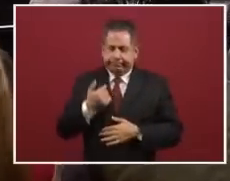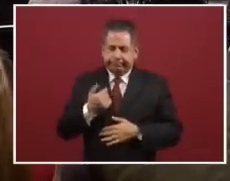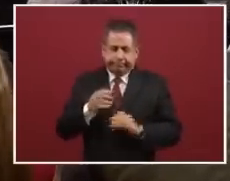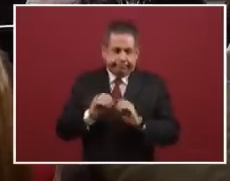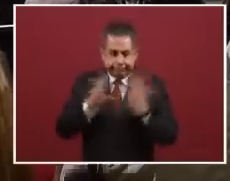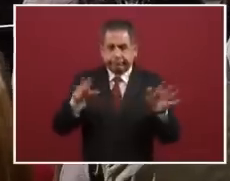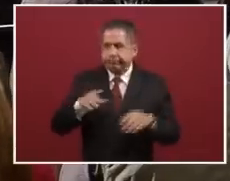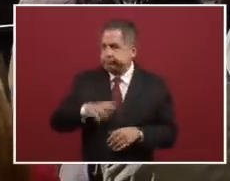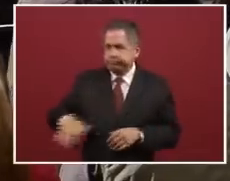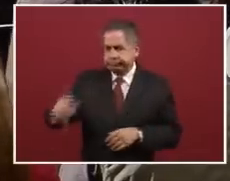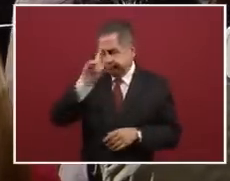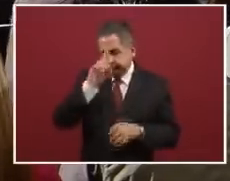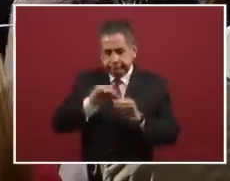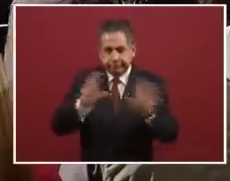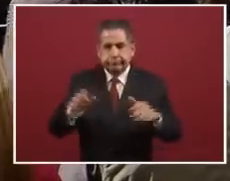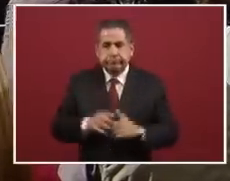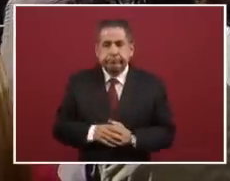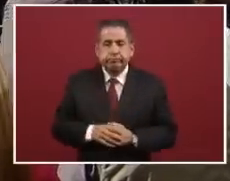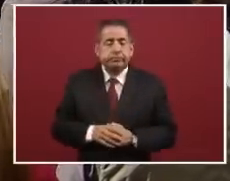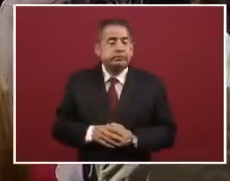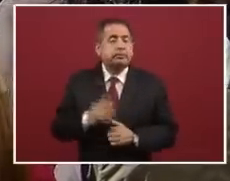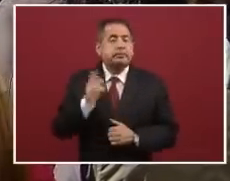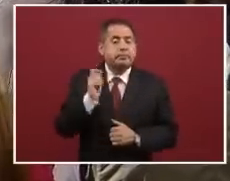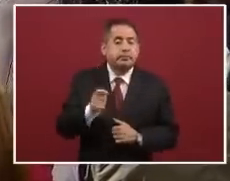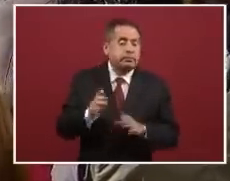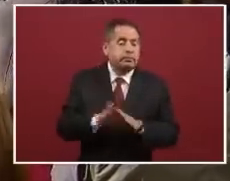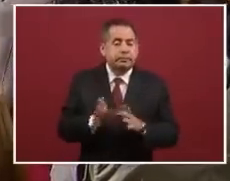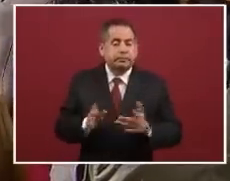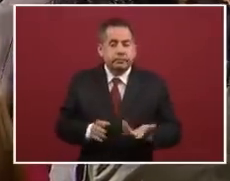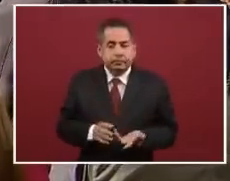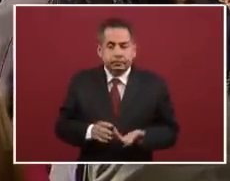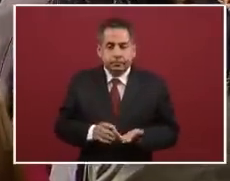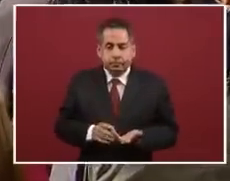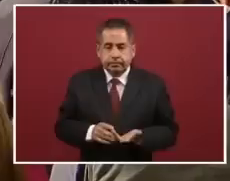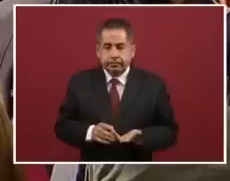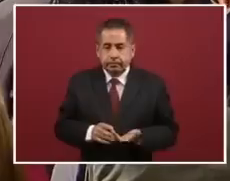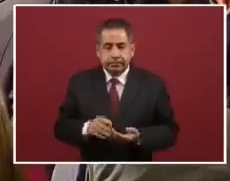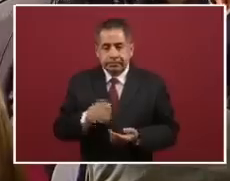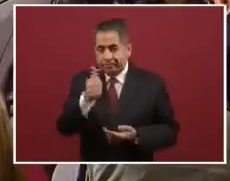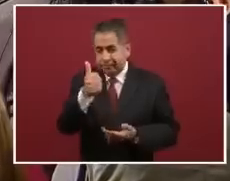y creo que a todos nosotros, que cuando hay un flujo de dinero de